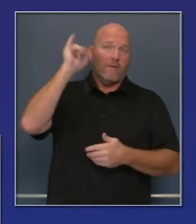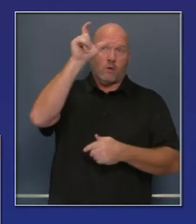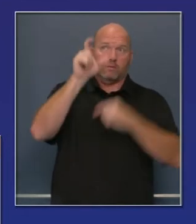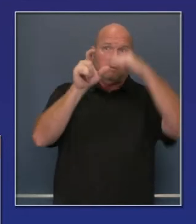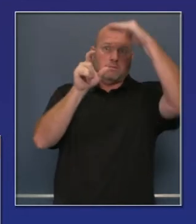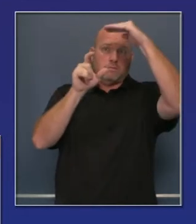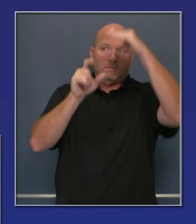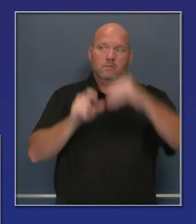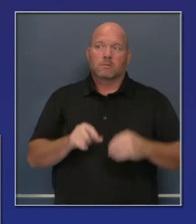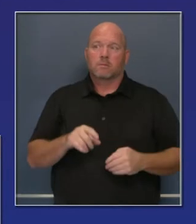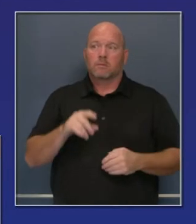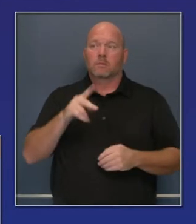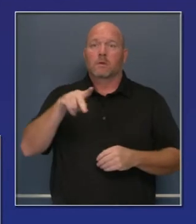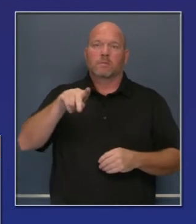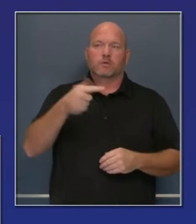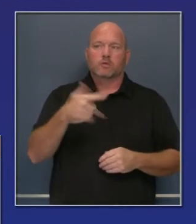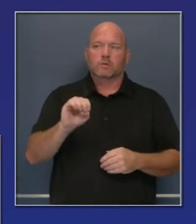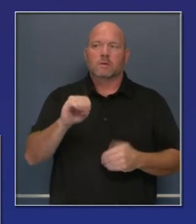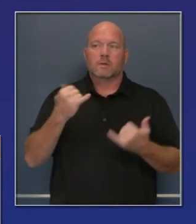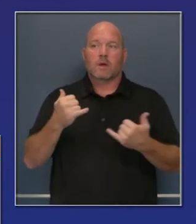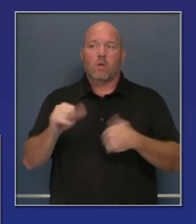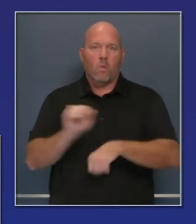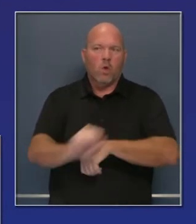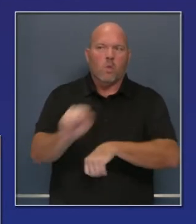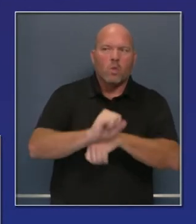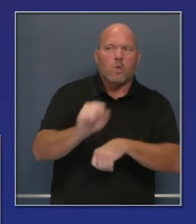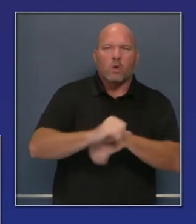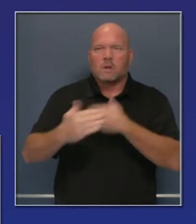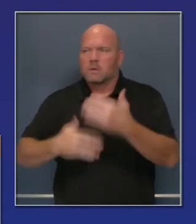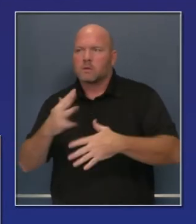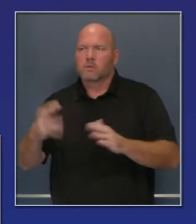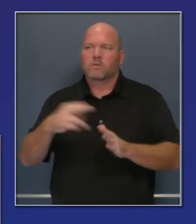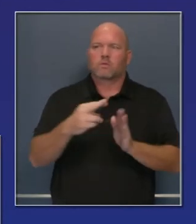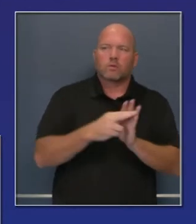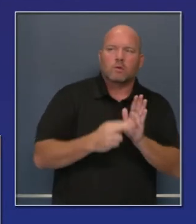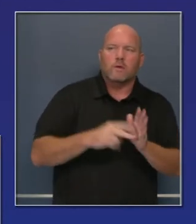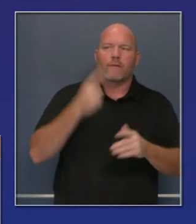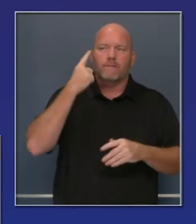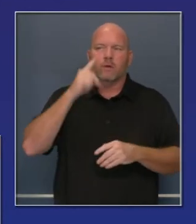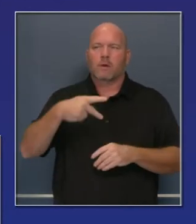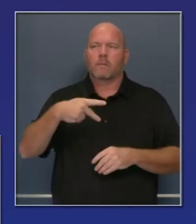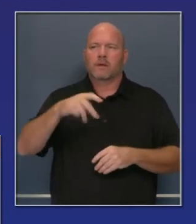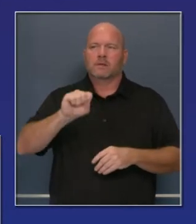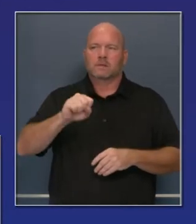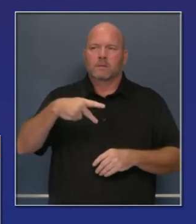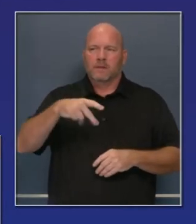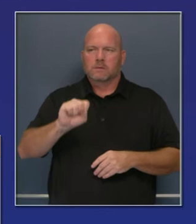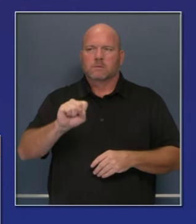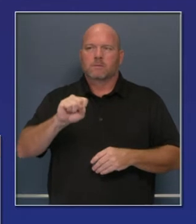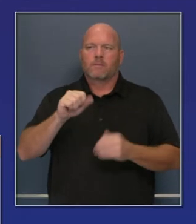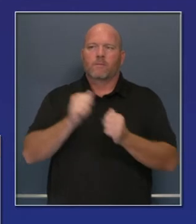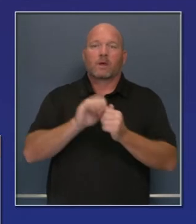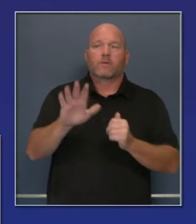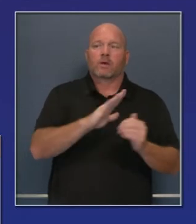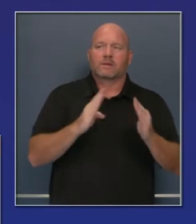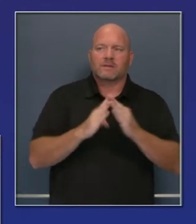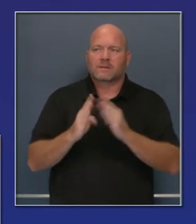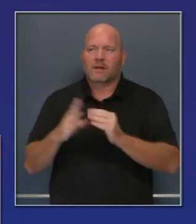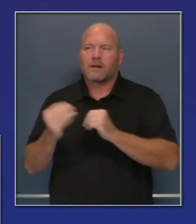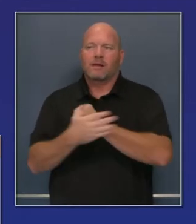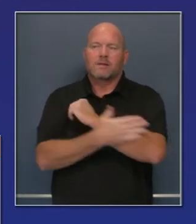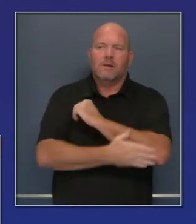posibles en el norte de California. PGIE sigue trabajando con sus protocolos en torno a PSE, en sociedad